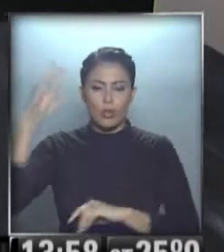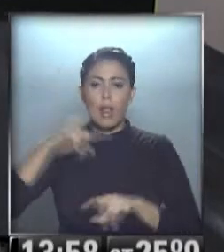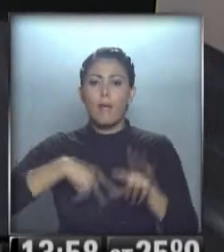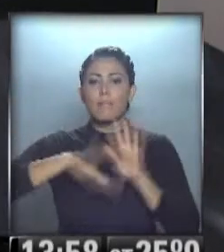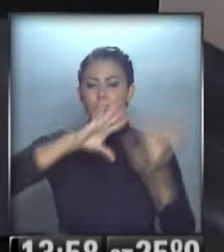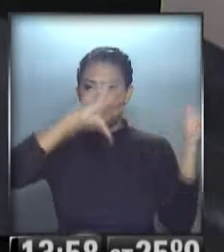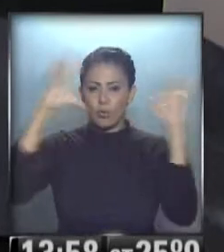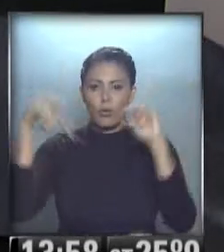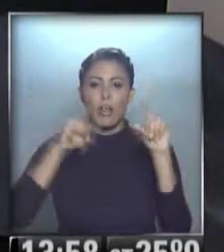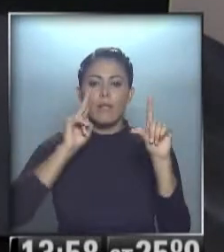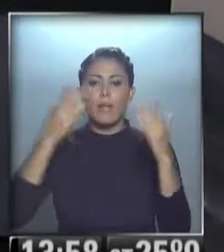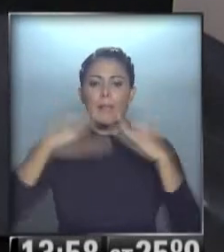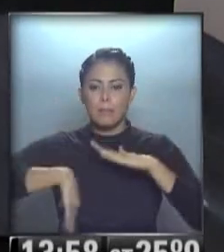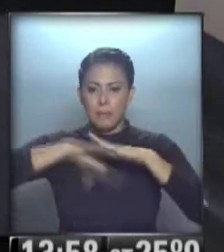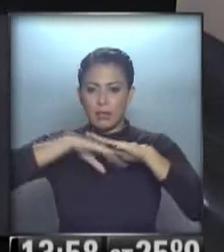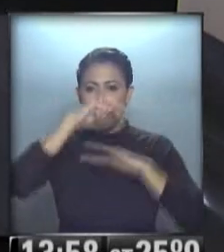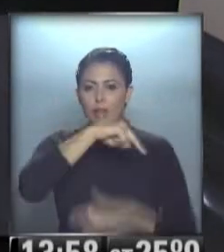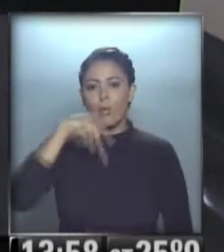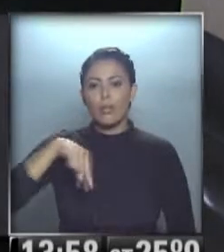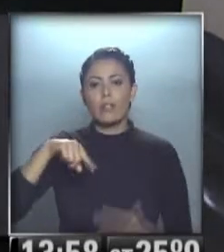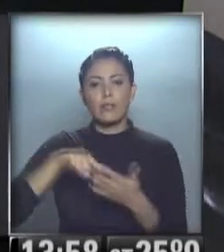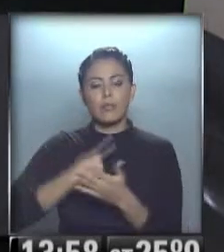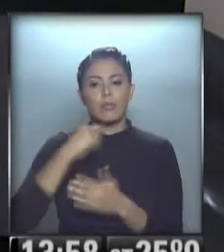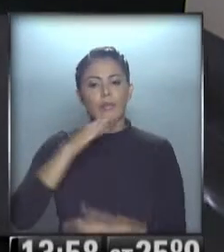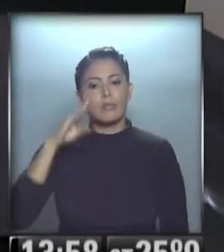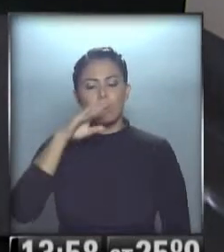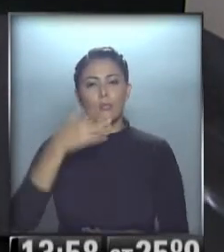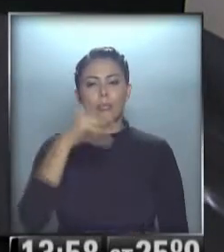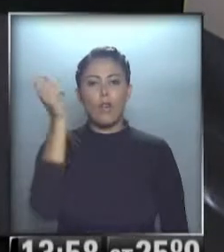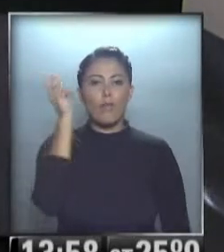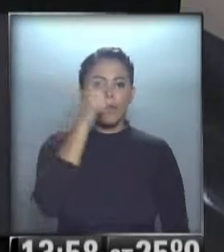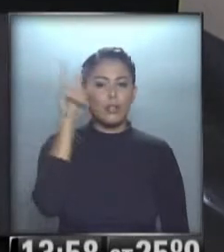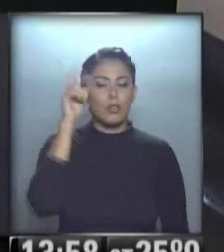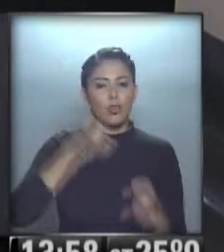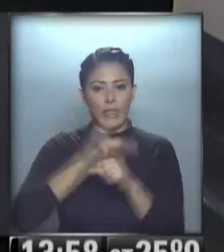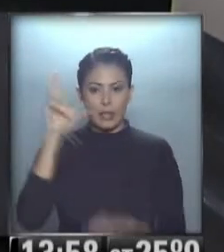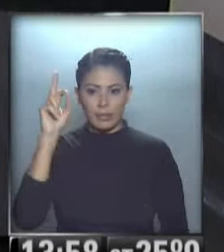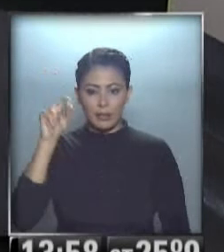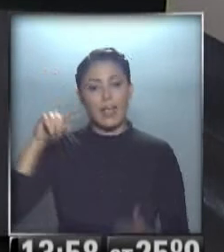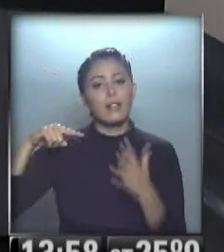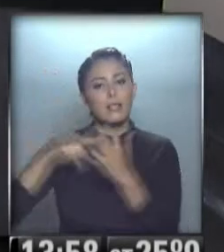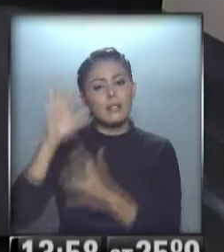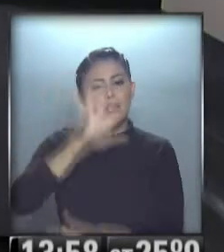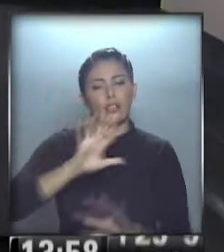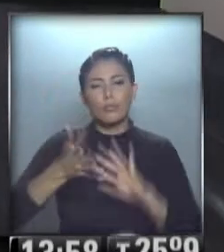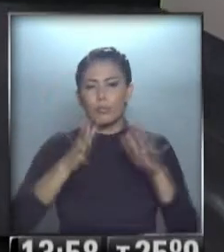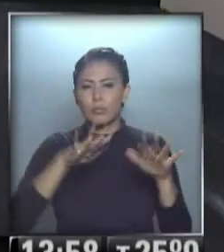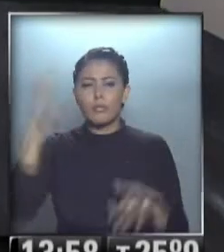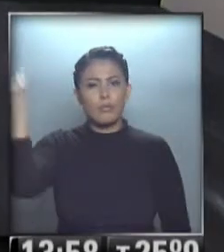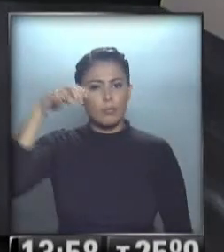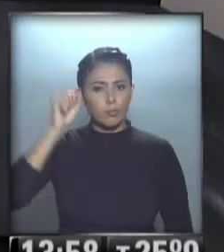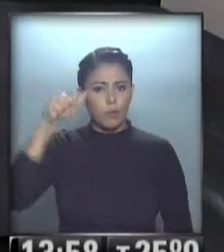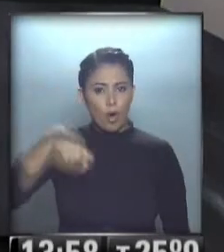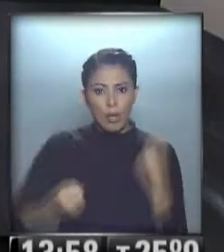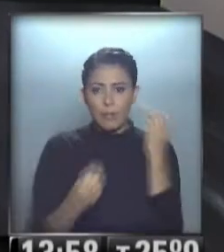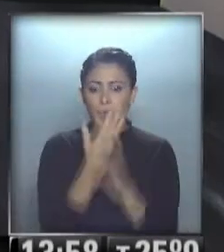momentos nublado. Fíjense las máximas, Neuquén, Viedma, entre 28 y 30. El centro del país, mucha inestabilidad. Llovió bastante esta